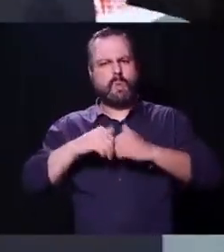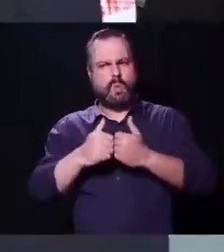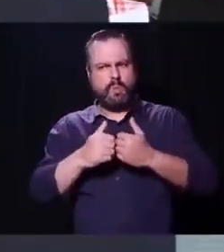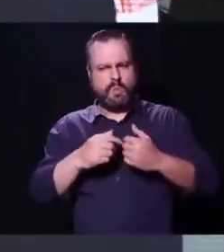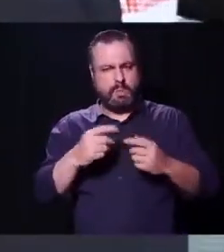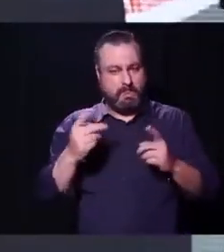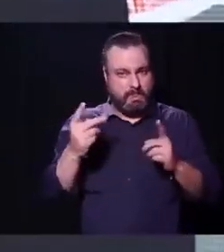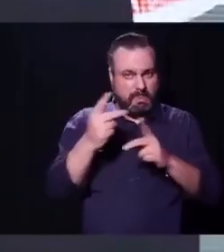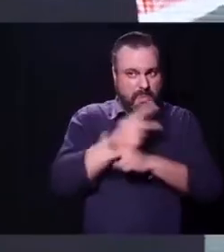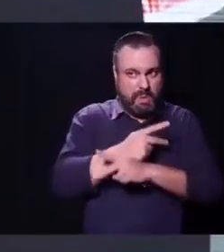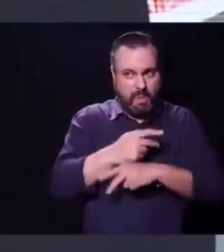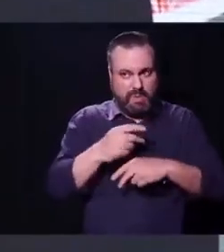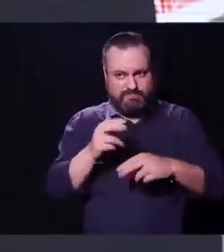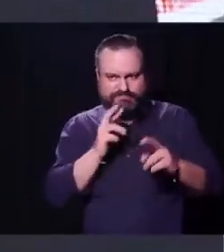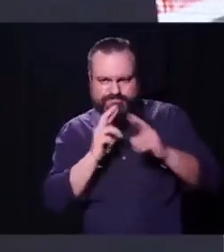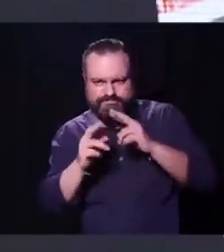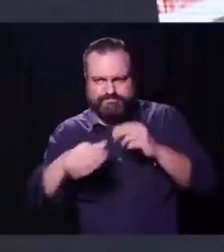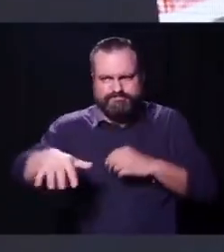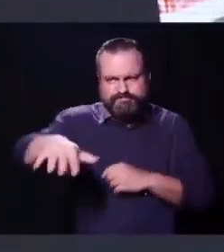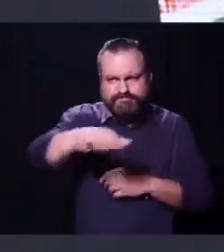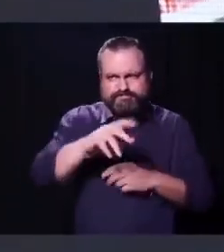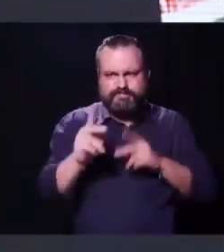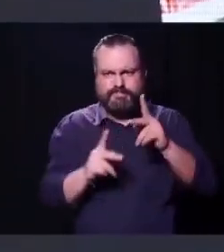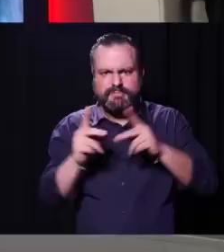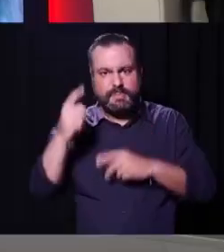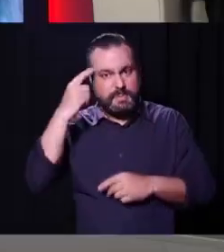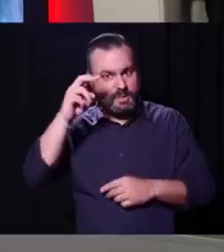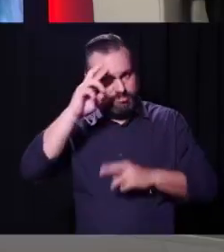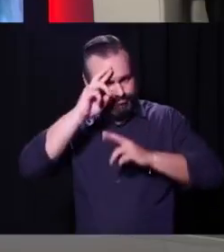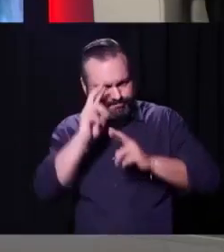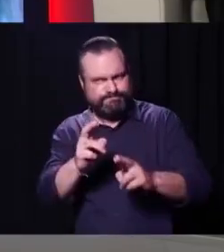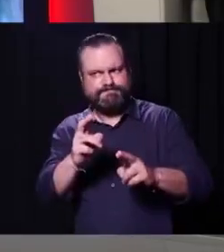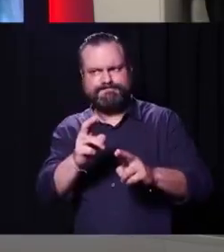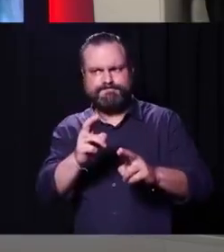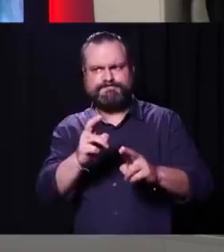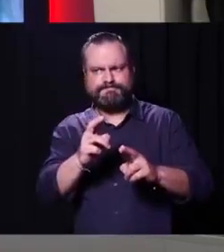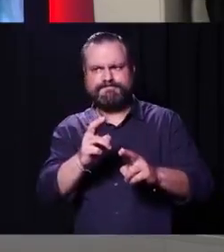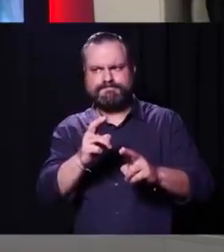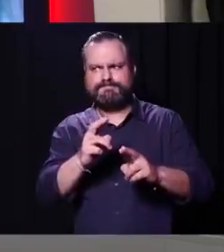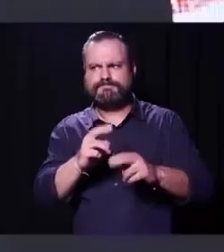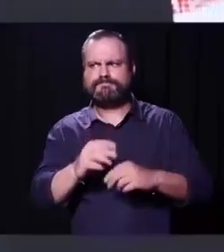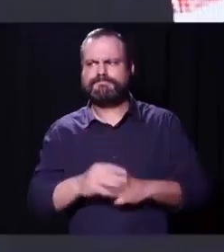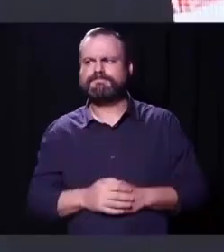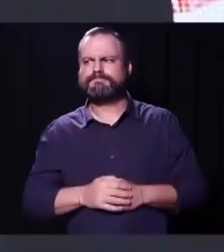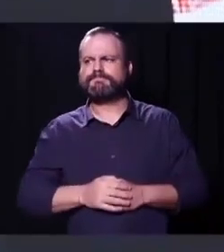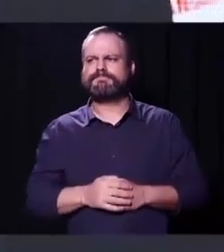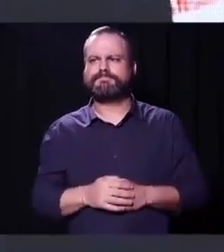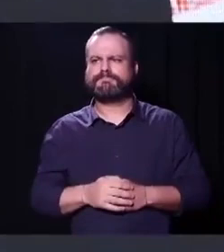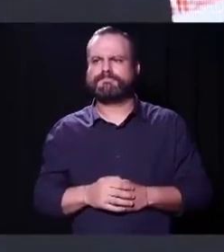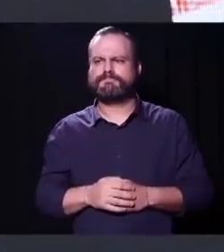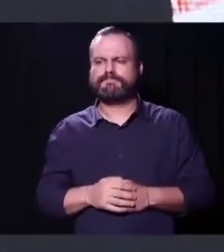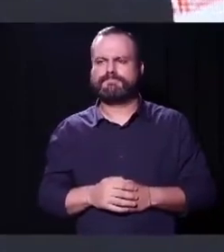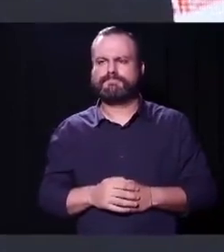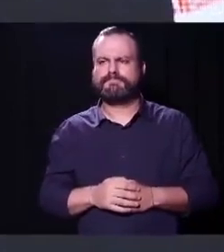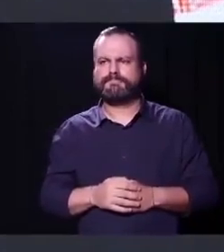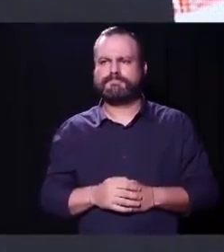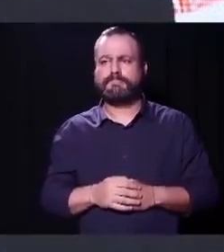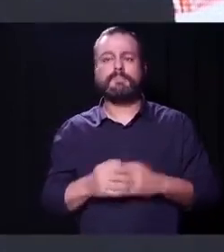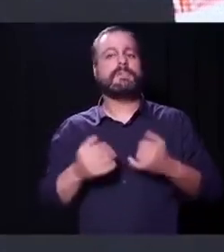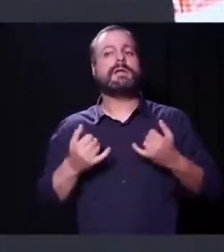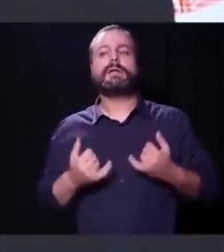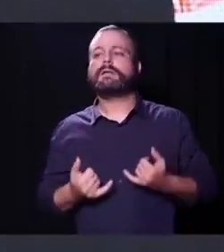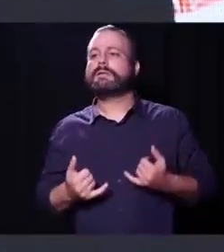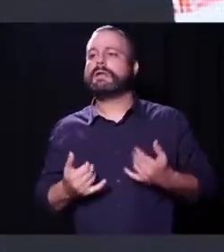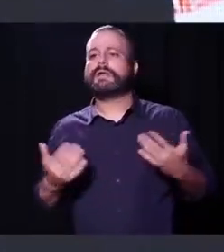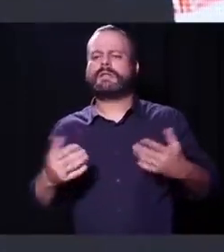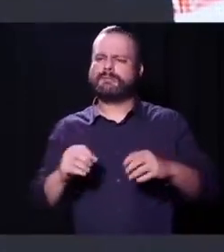relación como con la de Estados Unidos tiene que ser del respeto de dos vías. Pero con el tema de la droga. Colaboración. Solo eso. O sea, no, pues también tener